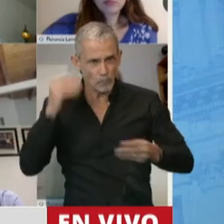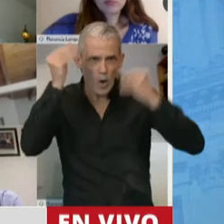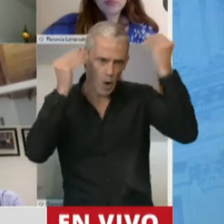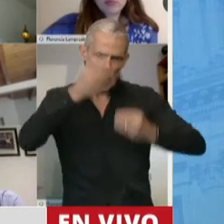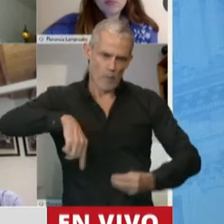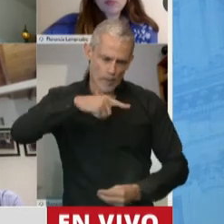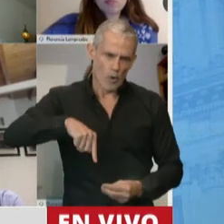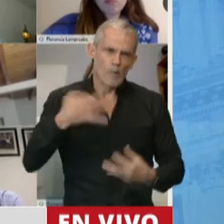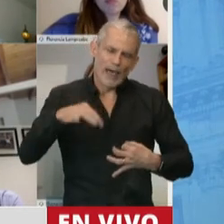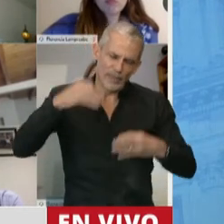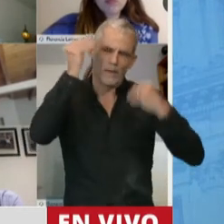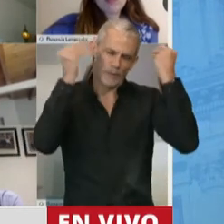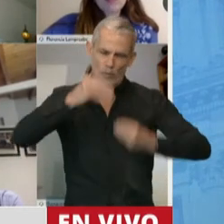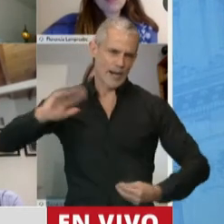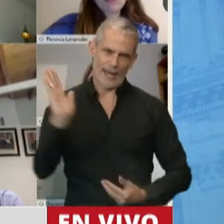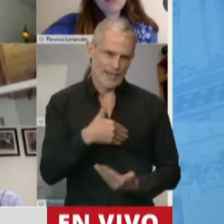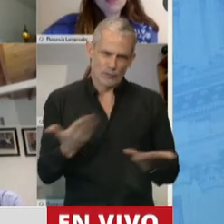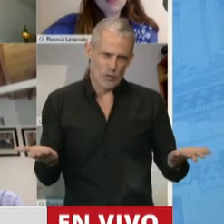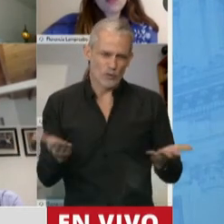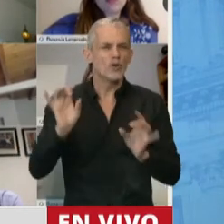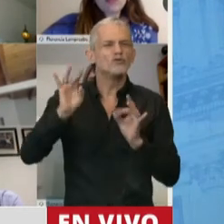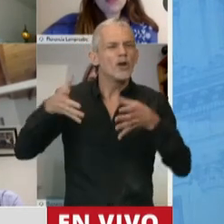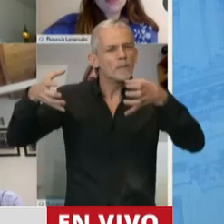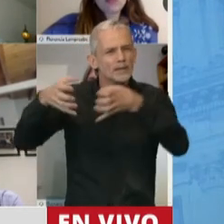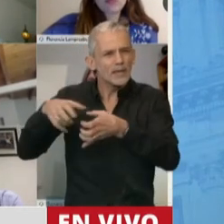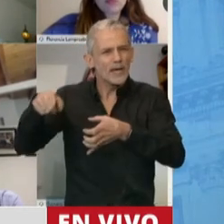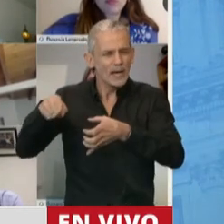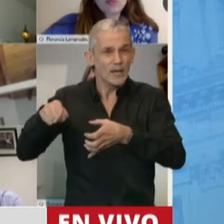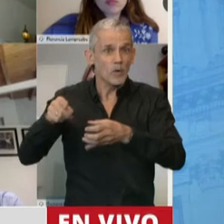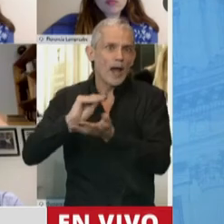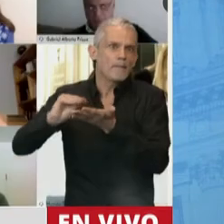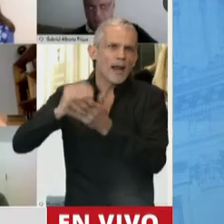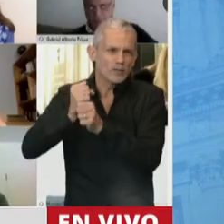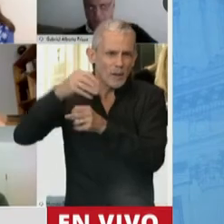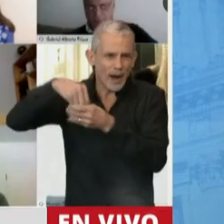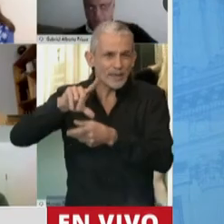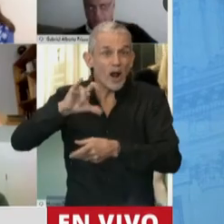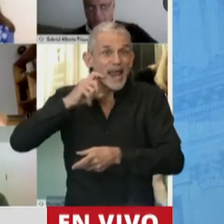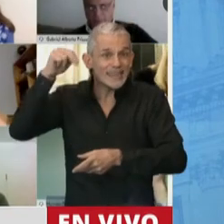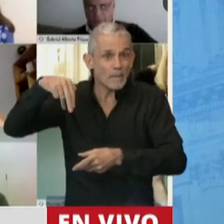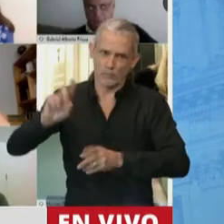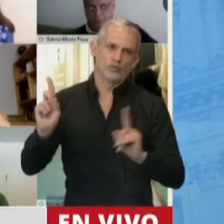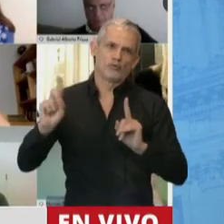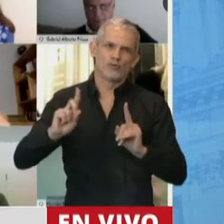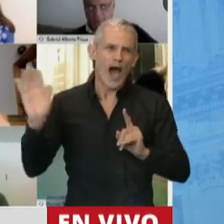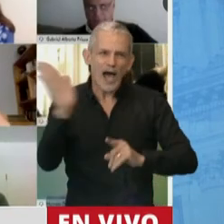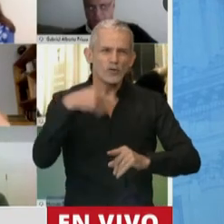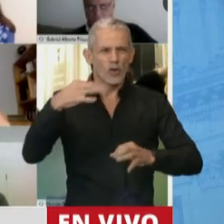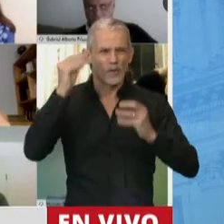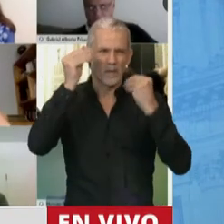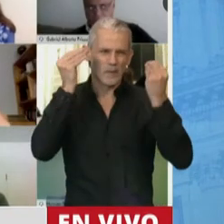preocupa y nos tiene que preocupar a todos, no solamente a los empleados de esa empresa. Por eso